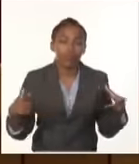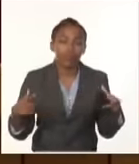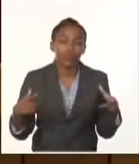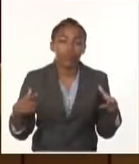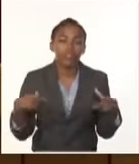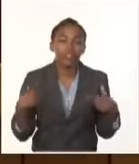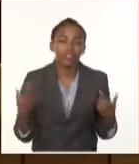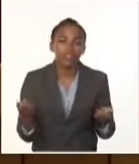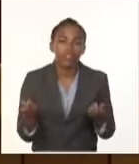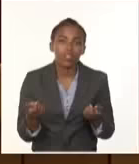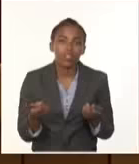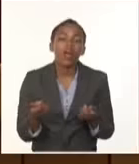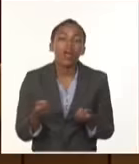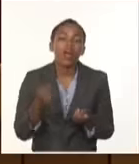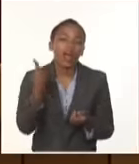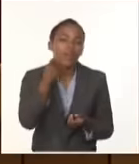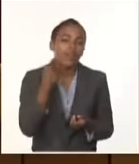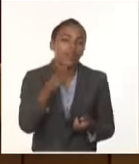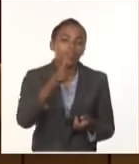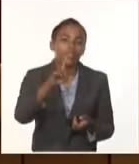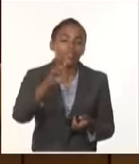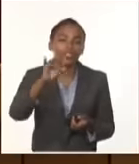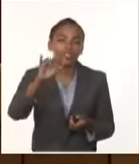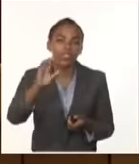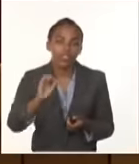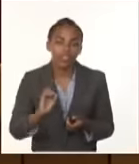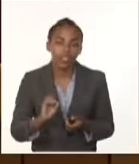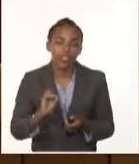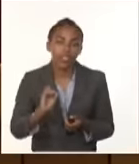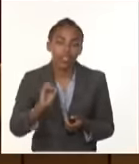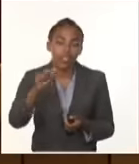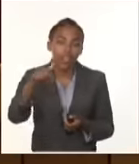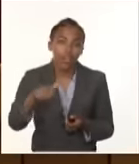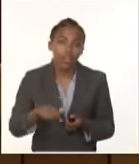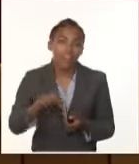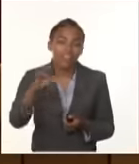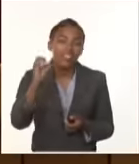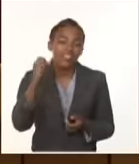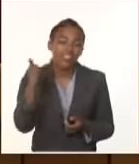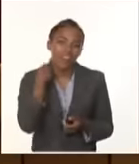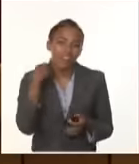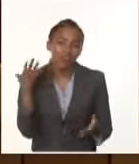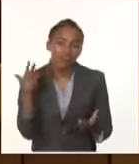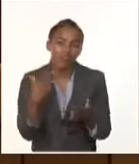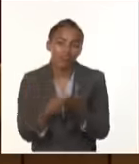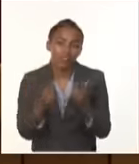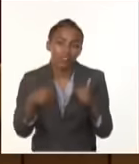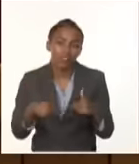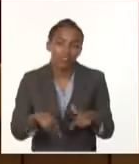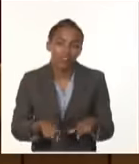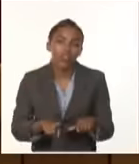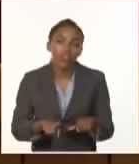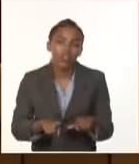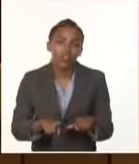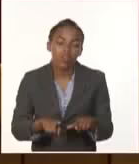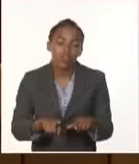memorando de Mallory en 1960 y que en estas 6 décadas solo ha escalado en